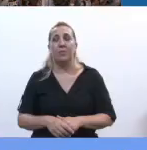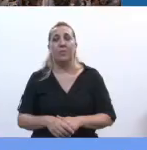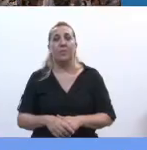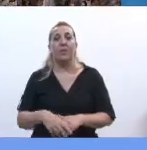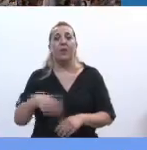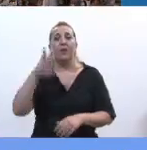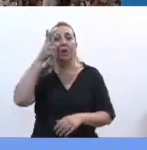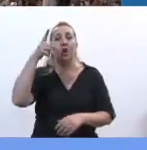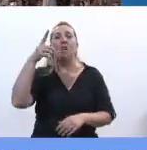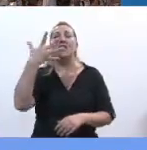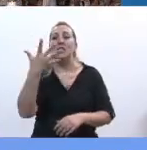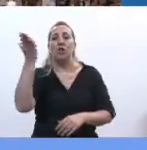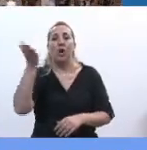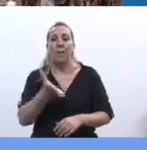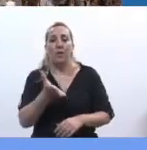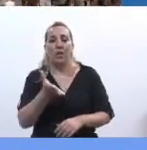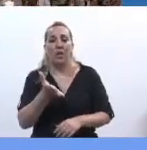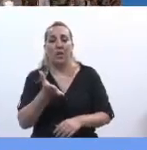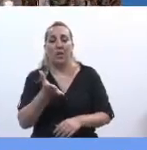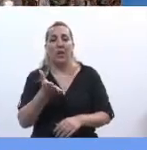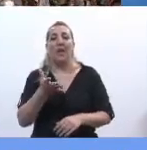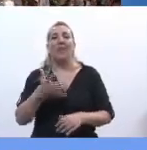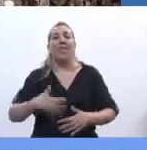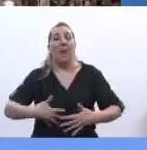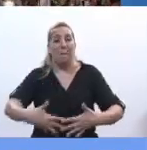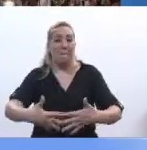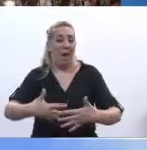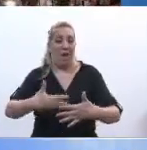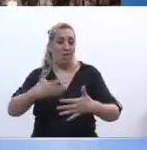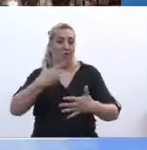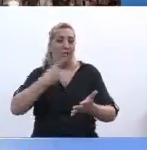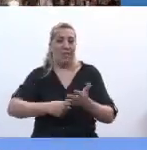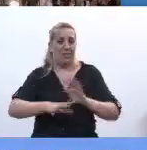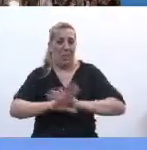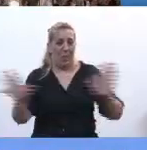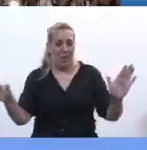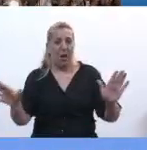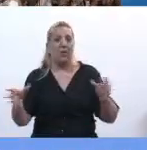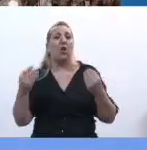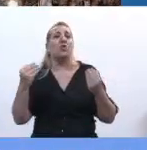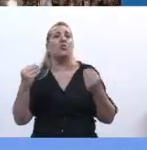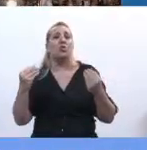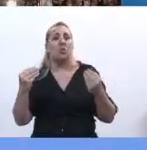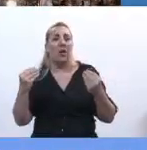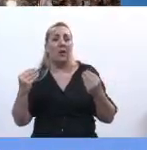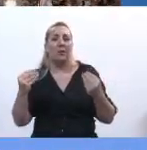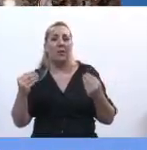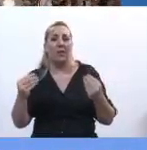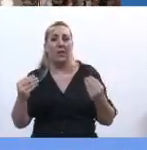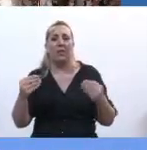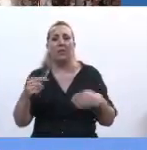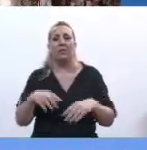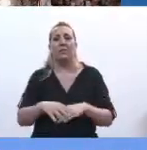y el 85% de las interrupciones fueron hechas bajo instrumentos meike mantos